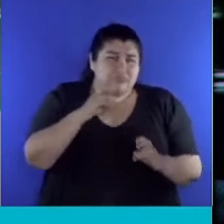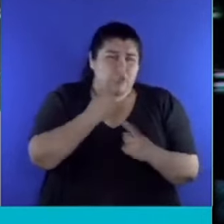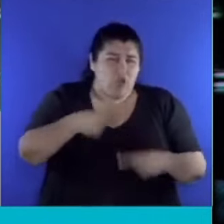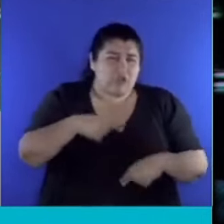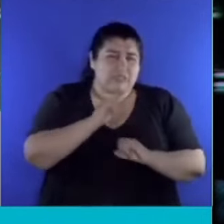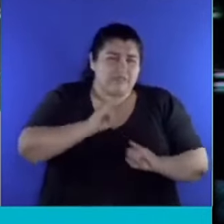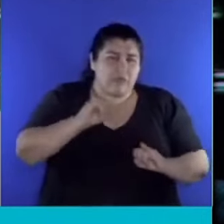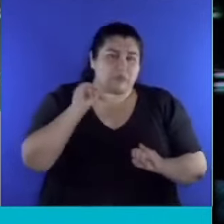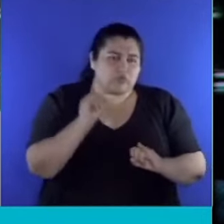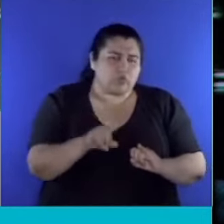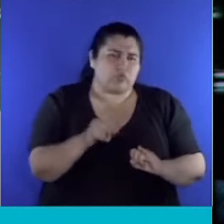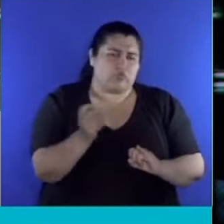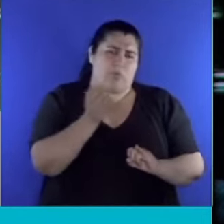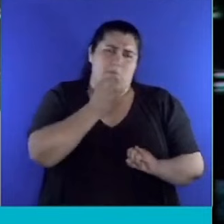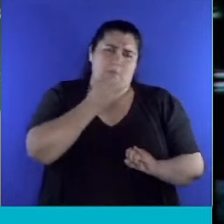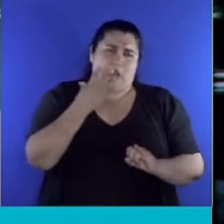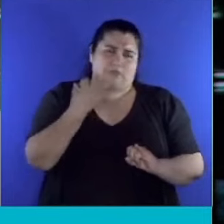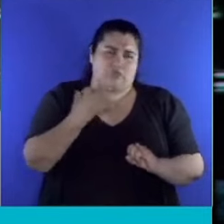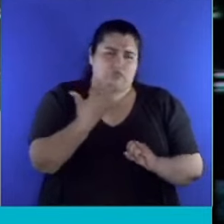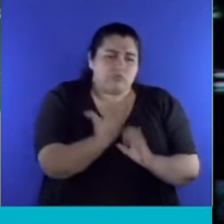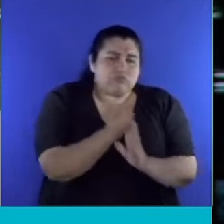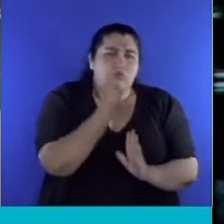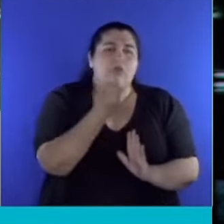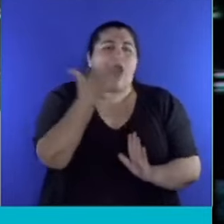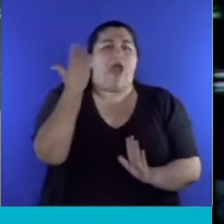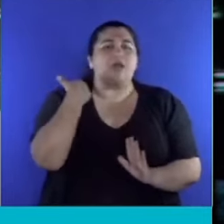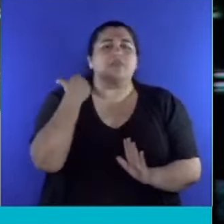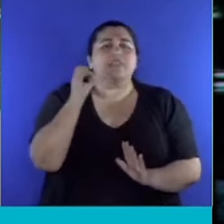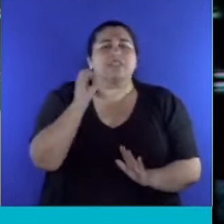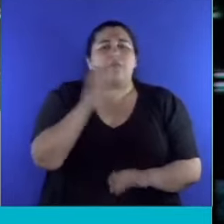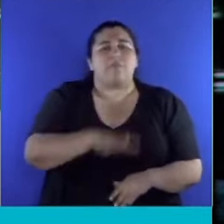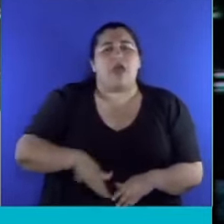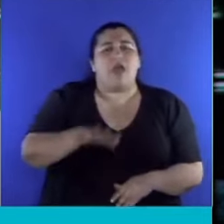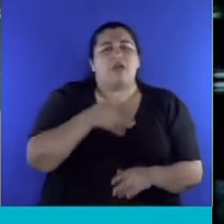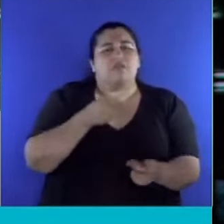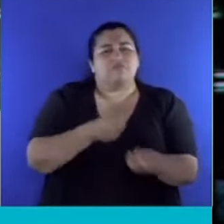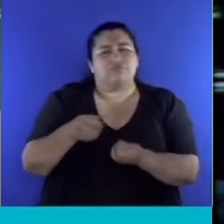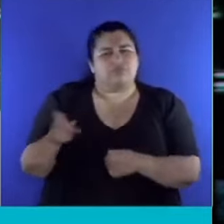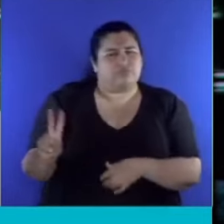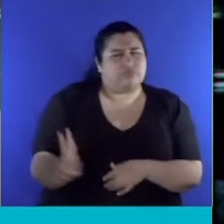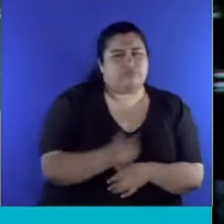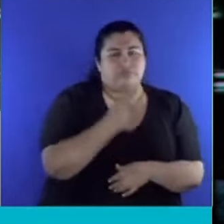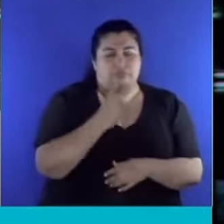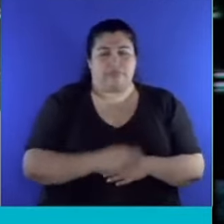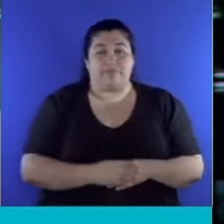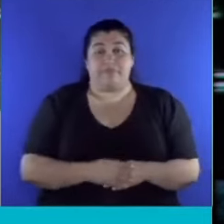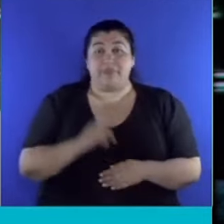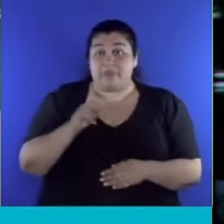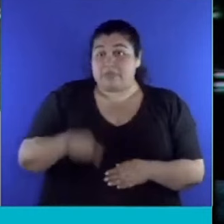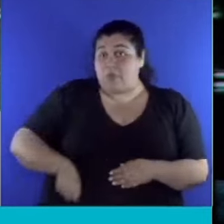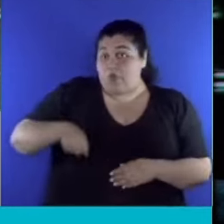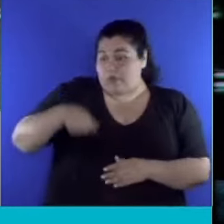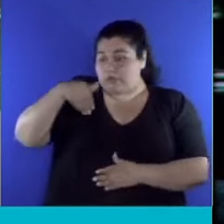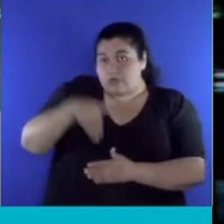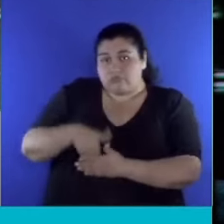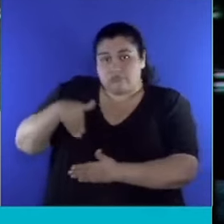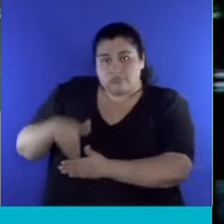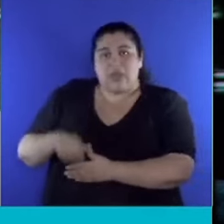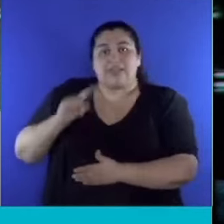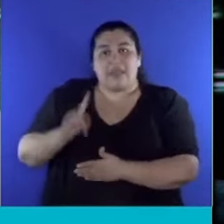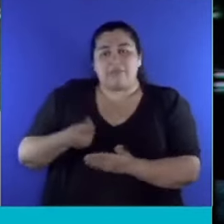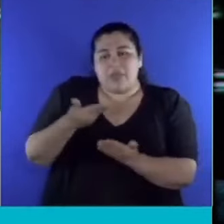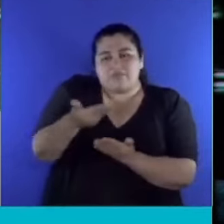en ese libro que conocemos os como operación masacre además guardaba en ese maletín el boleto de compraventa de